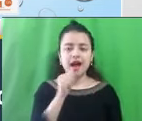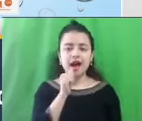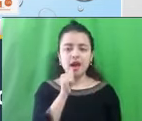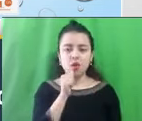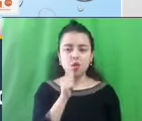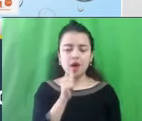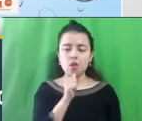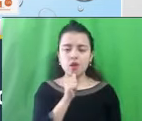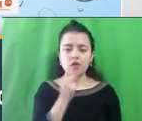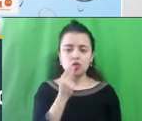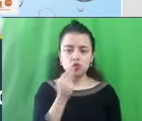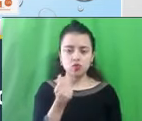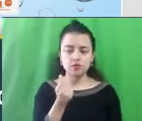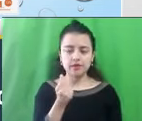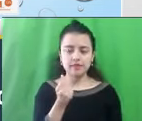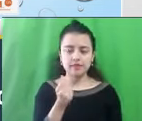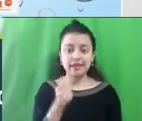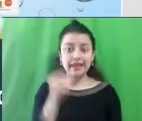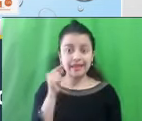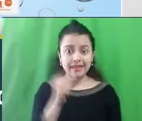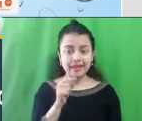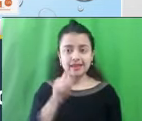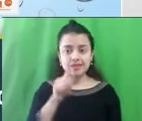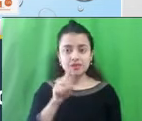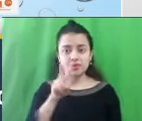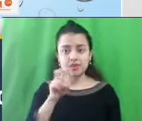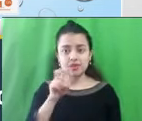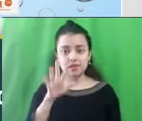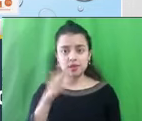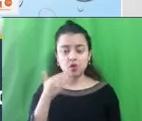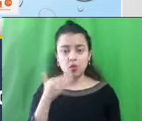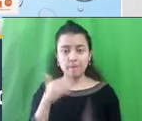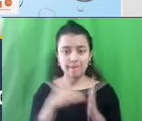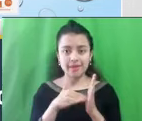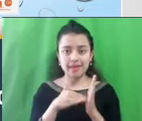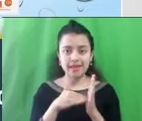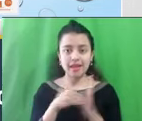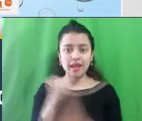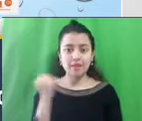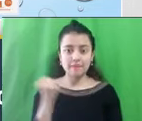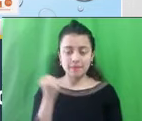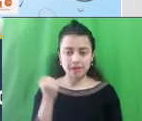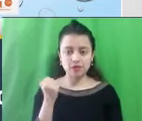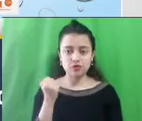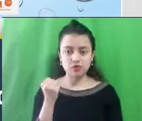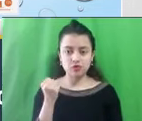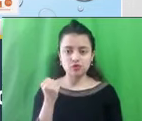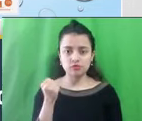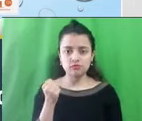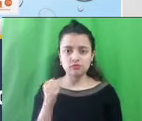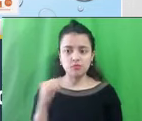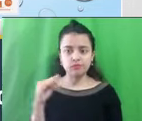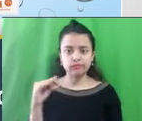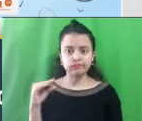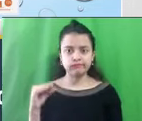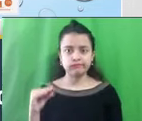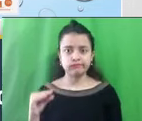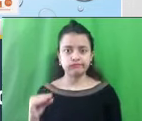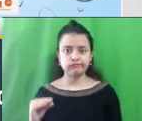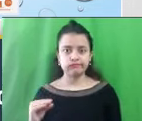nosotros 175.000 pesos en glaciales. De agua subterránea, 75.000 pesos. Y de